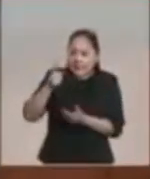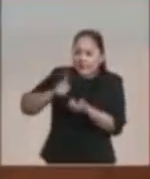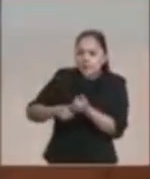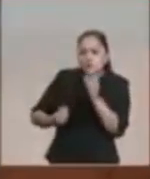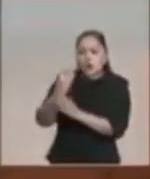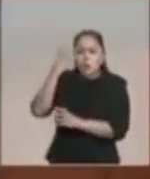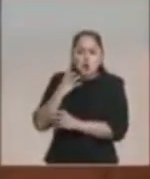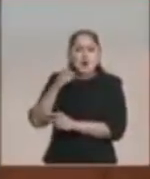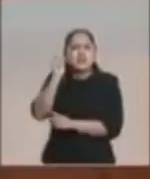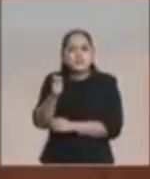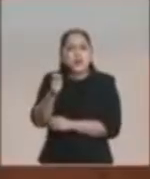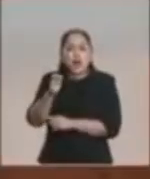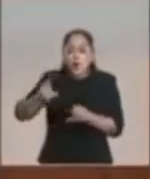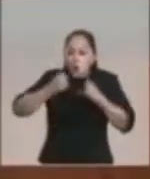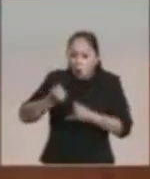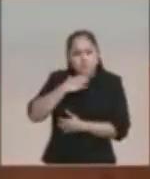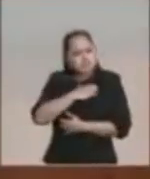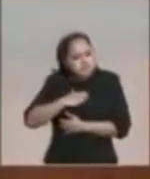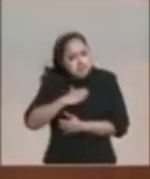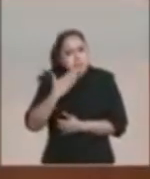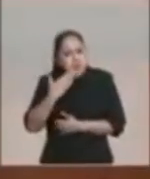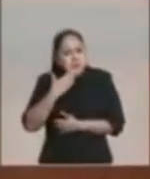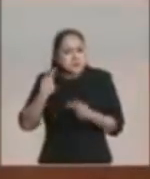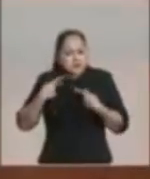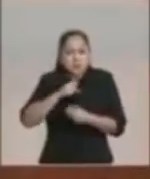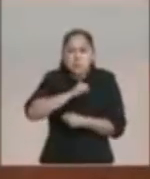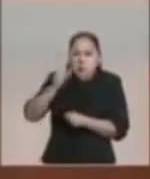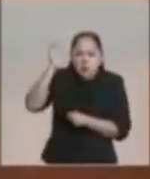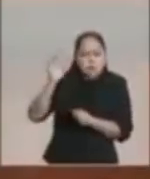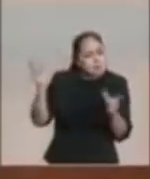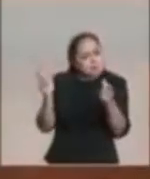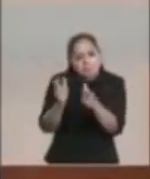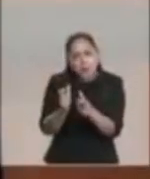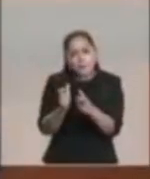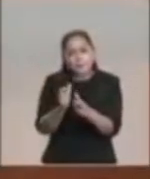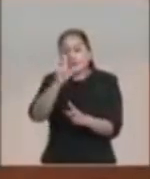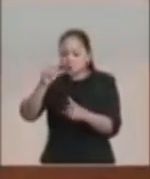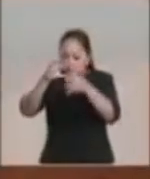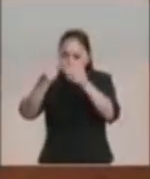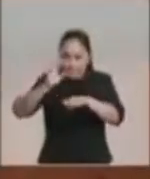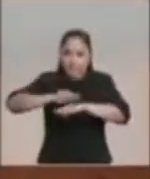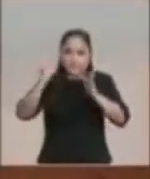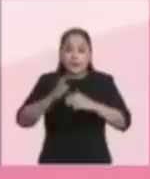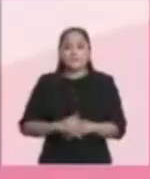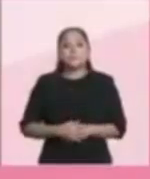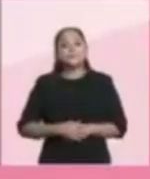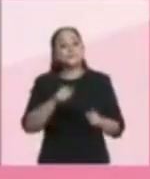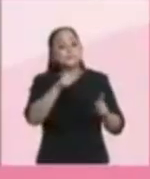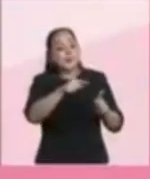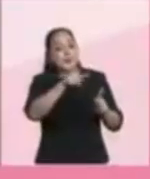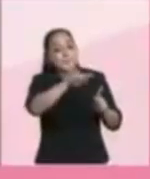Nuevo León. Hemos bajado el índice y los muchachos están muy contentos. Luego tendré oportunidad de platicarlo. Pero aquí, si ves, Margarita se